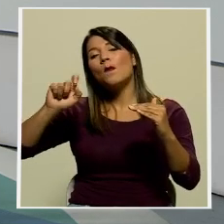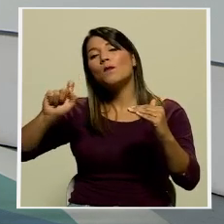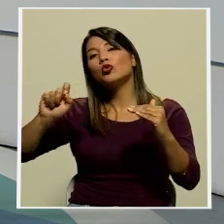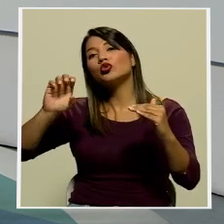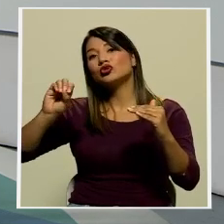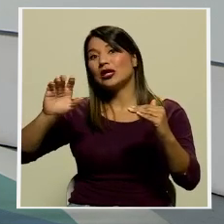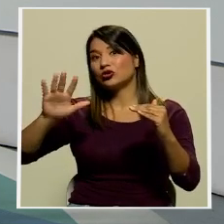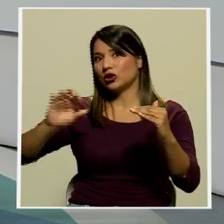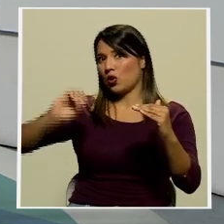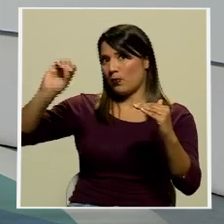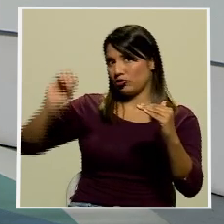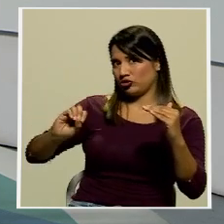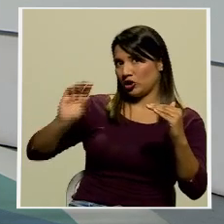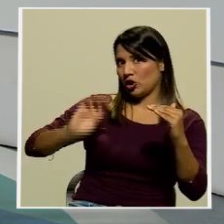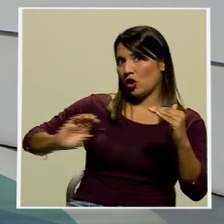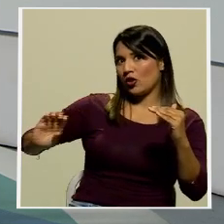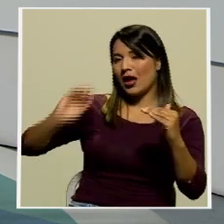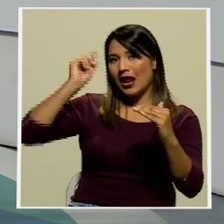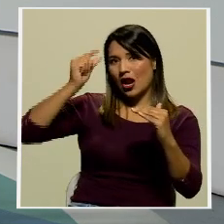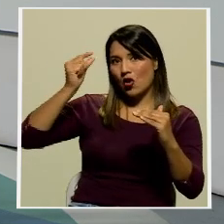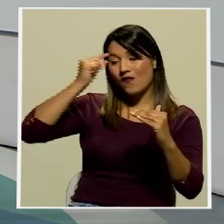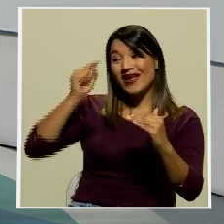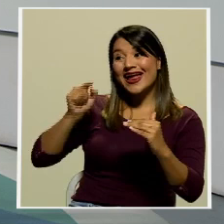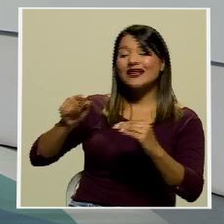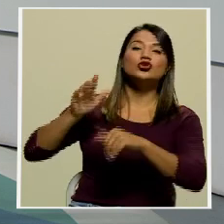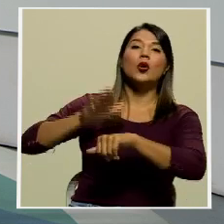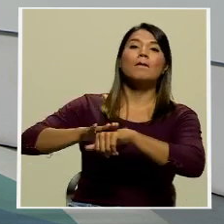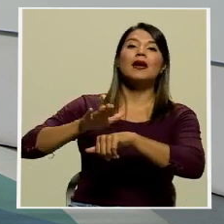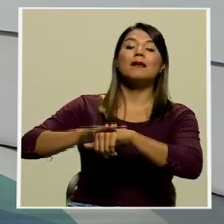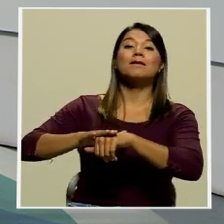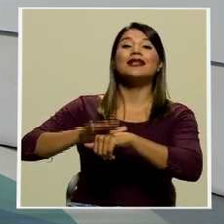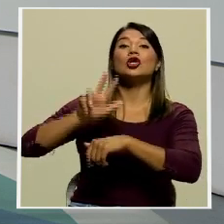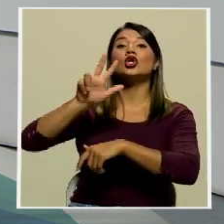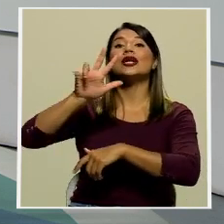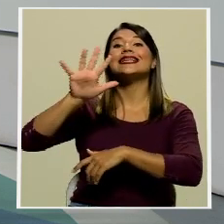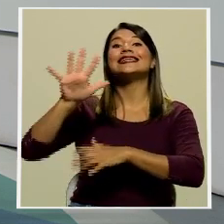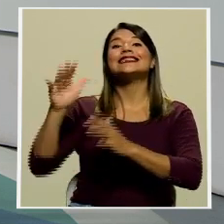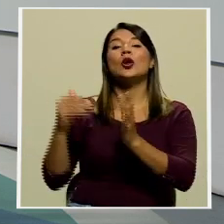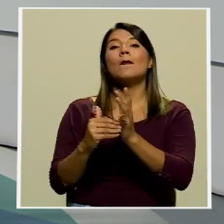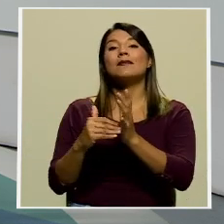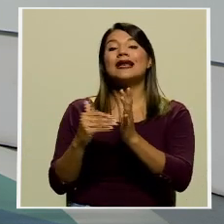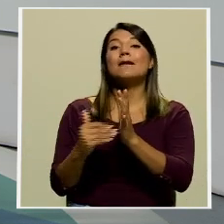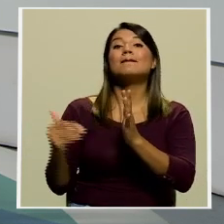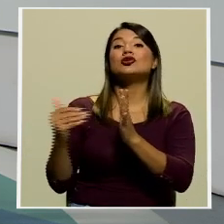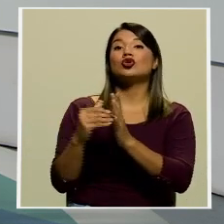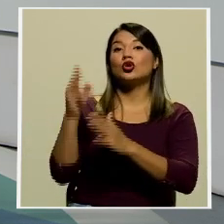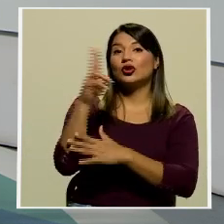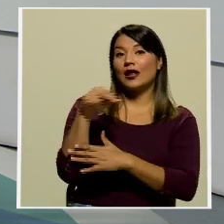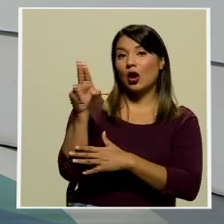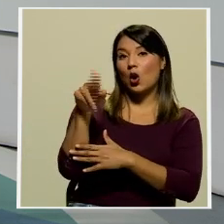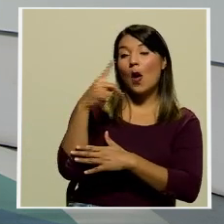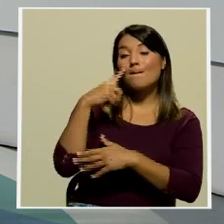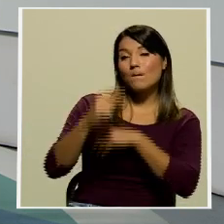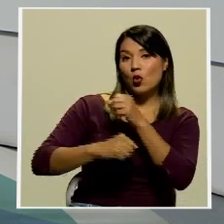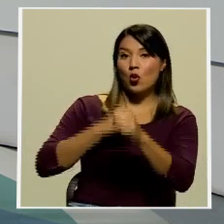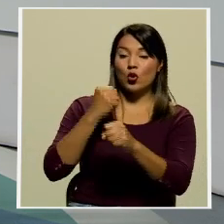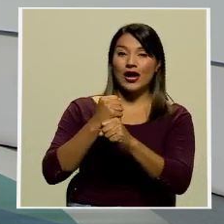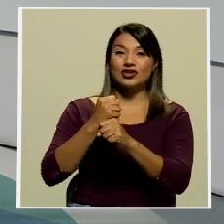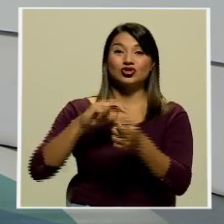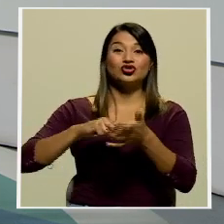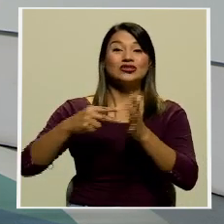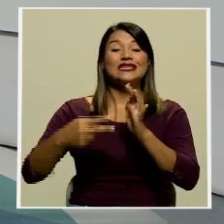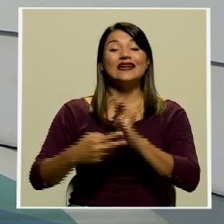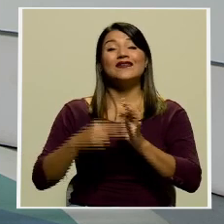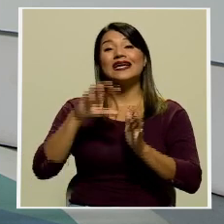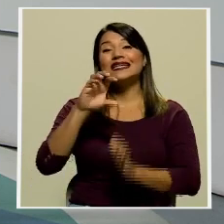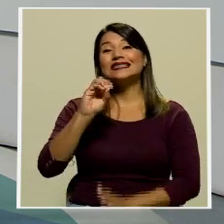este valor. Esto en total generaría al Estado 35 mil millones de colones anuales, lo que es el equivalente al